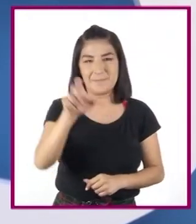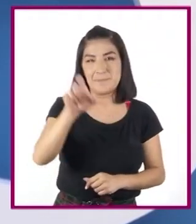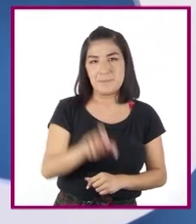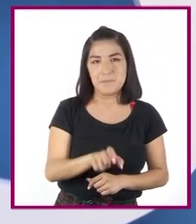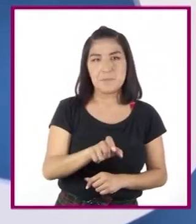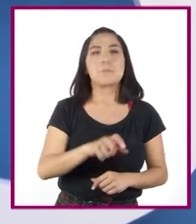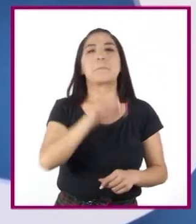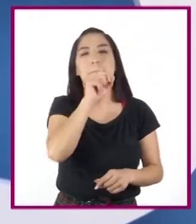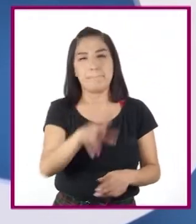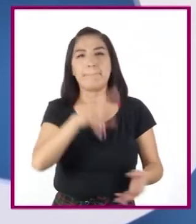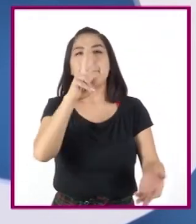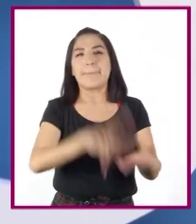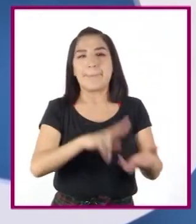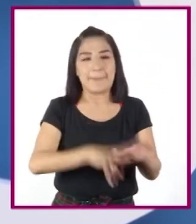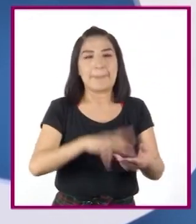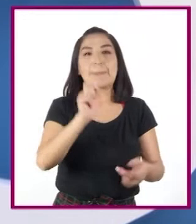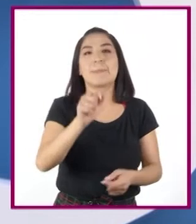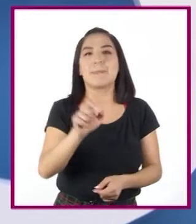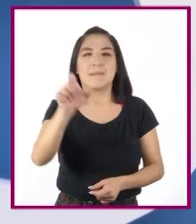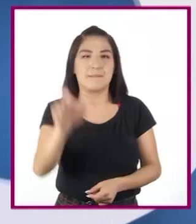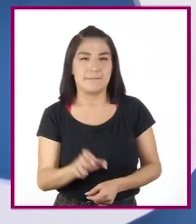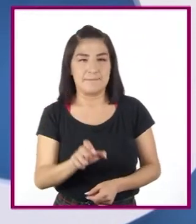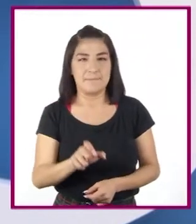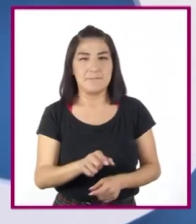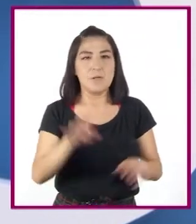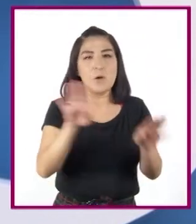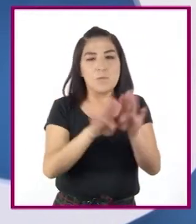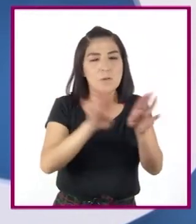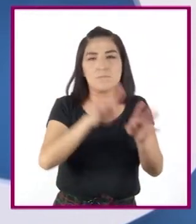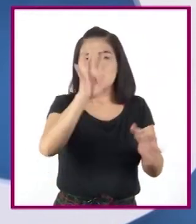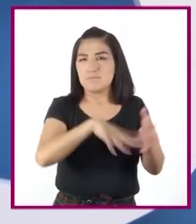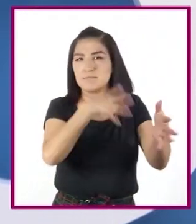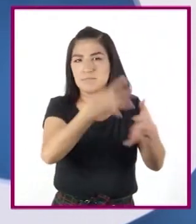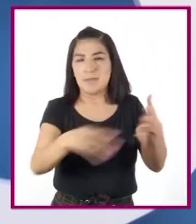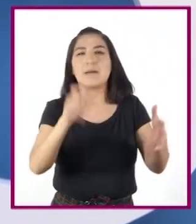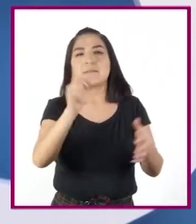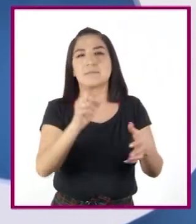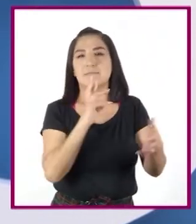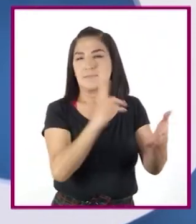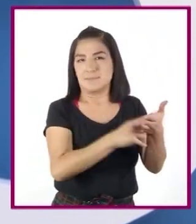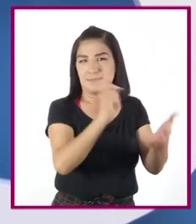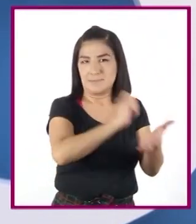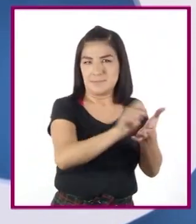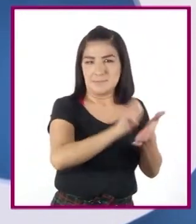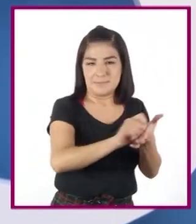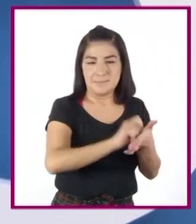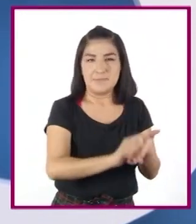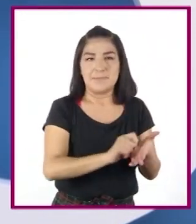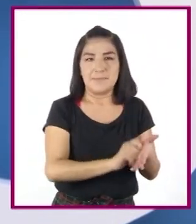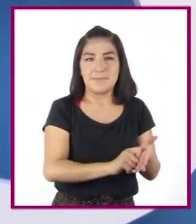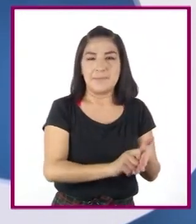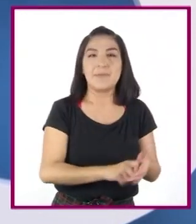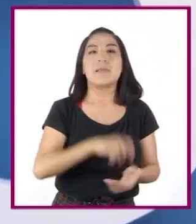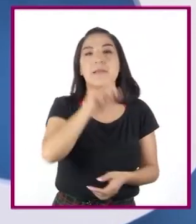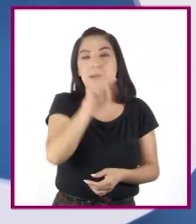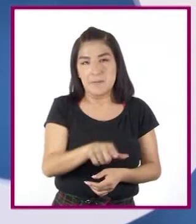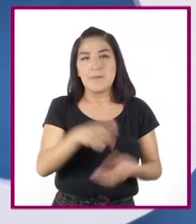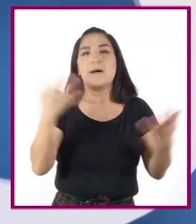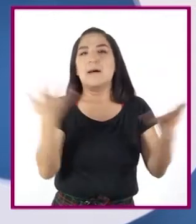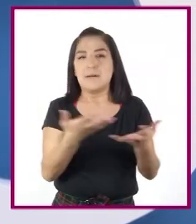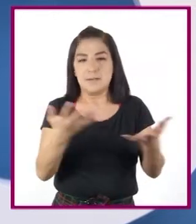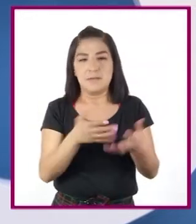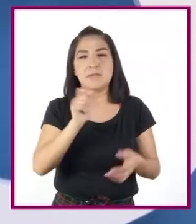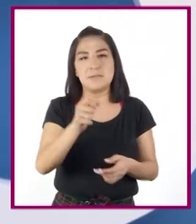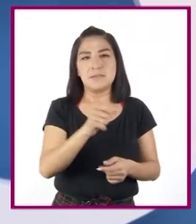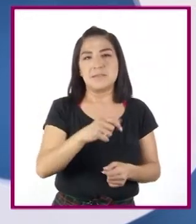a darle valores a x. En una tabla registraremos los resultados y posteriormente realizaremos